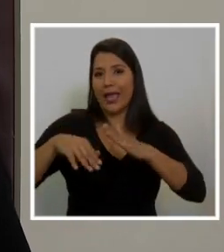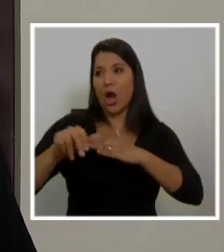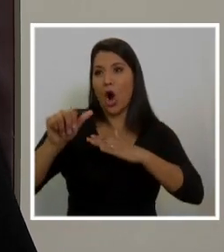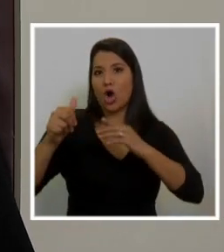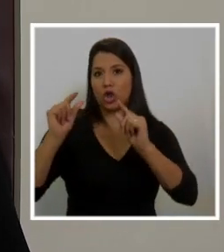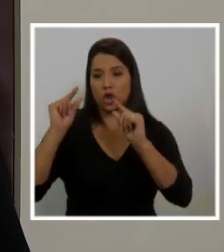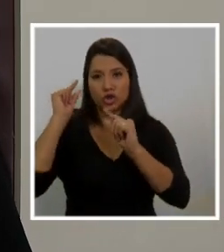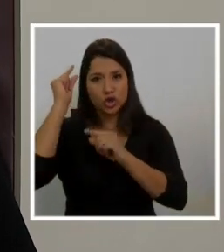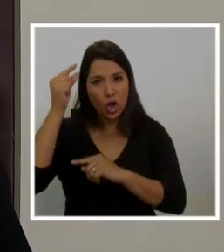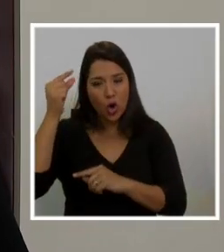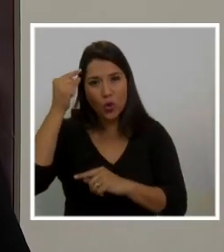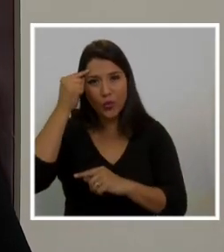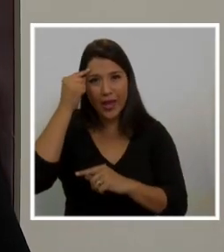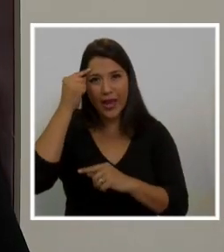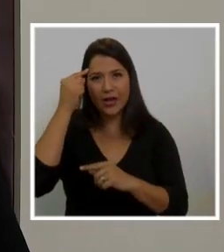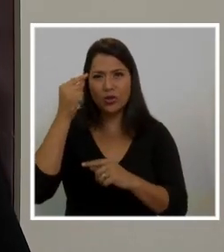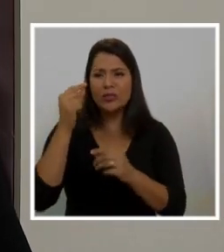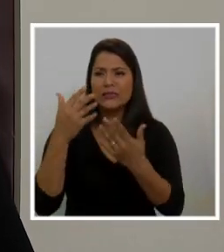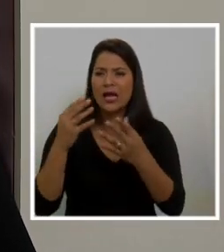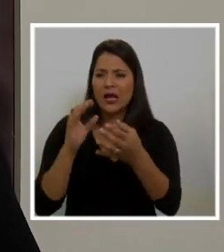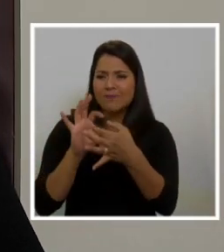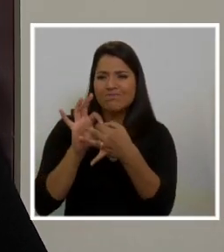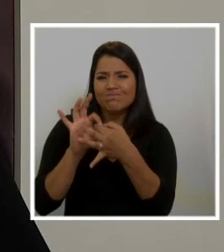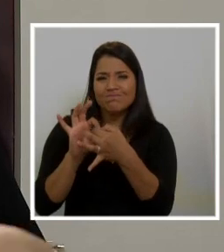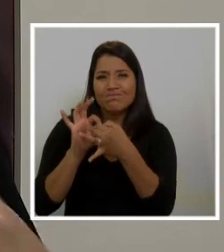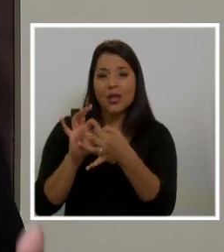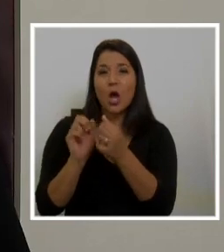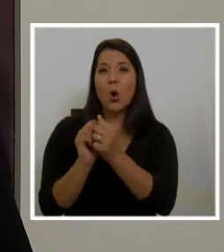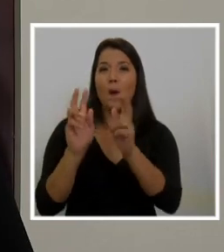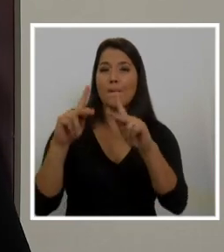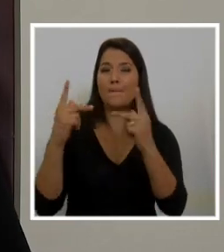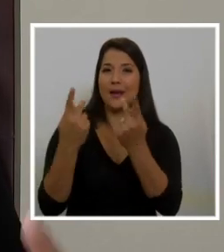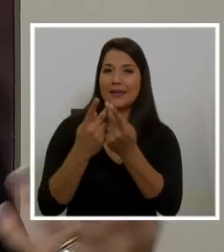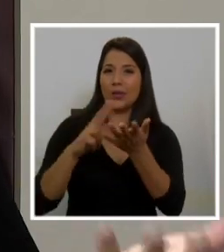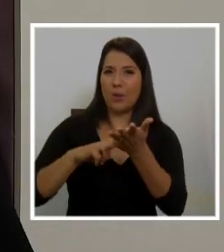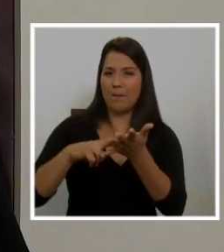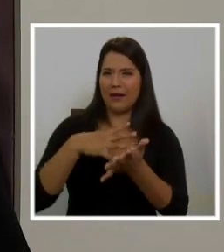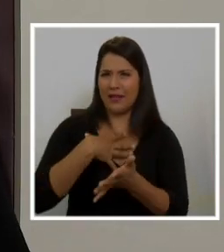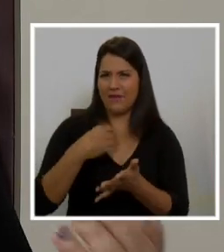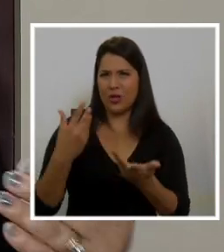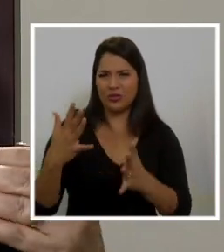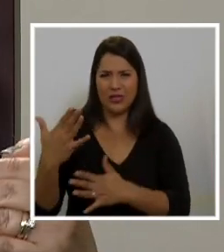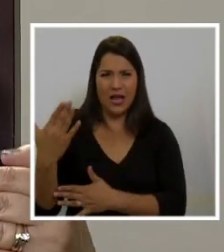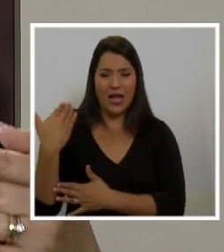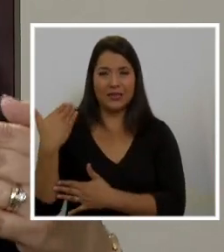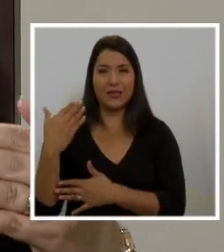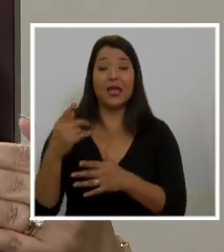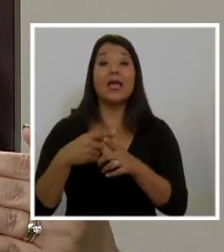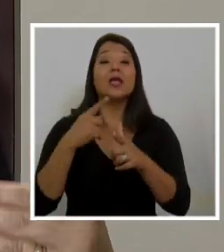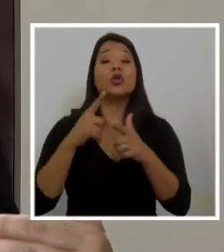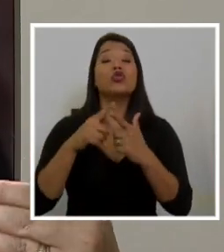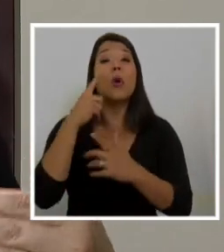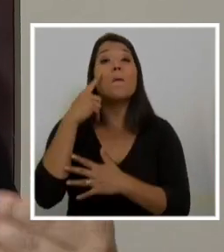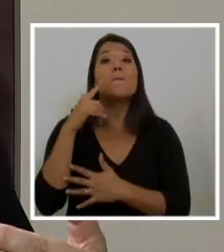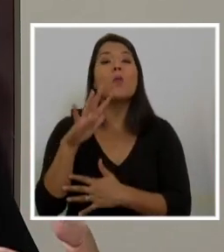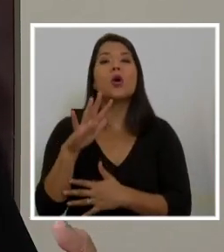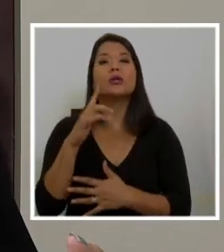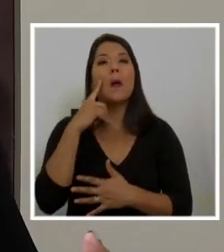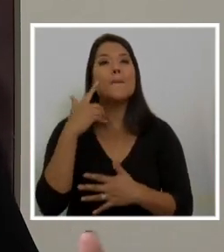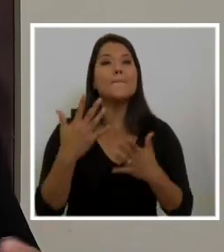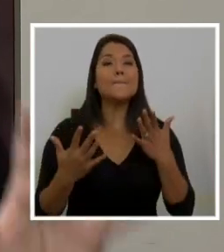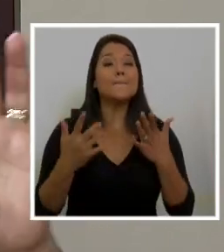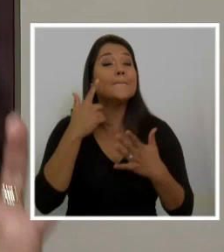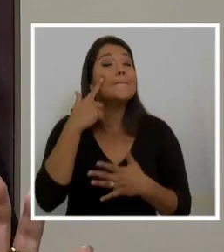cargo, ha estado muy cerca de Liberación Nacional. Entonces pareciera indicar, por eso hablaba yo, que probablemente llegue a